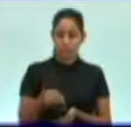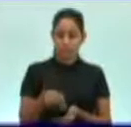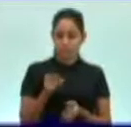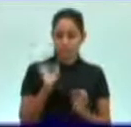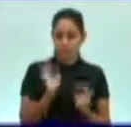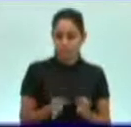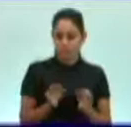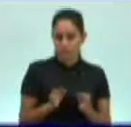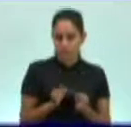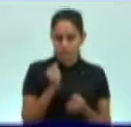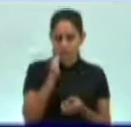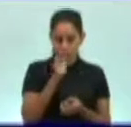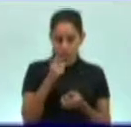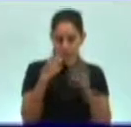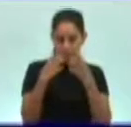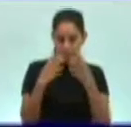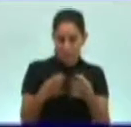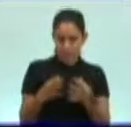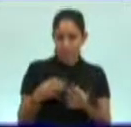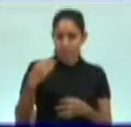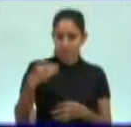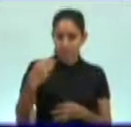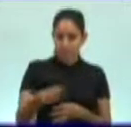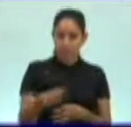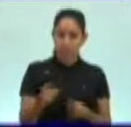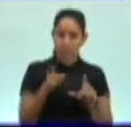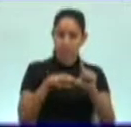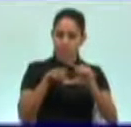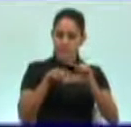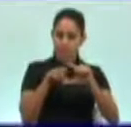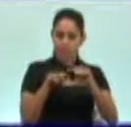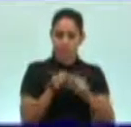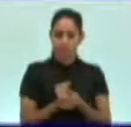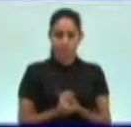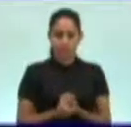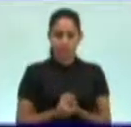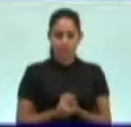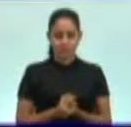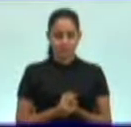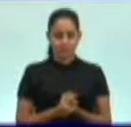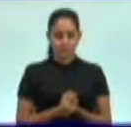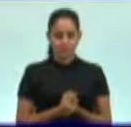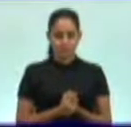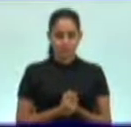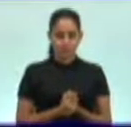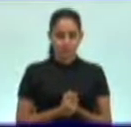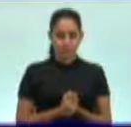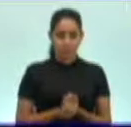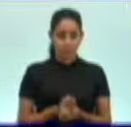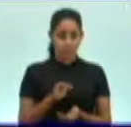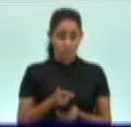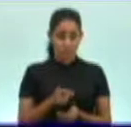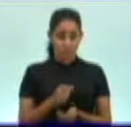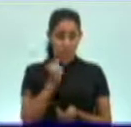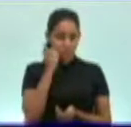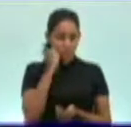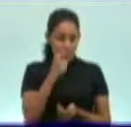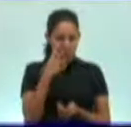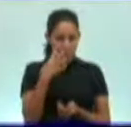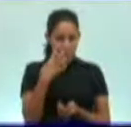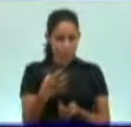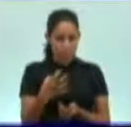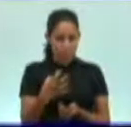da mayor precisión a sus contenidos. De ahí que sea de suma importancia